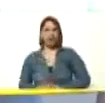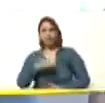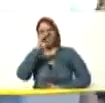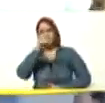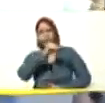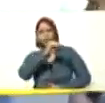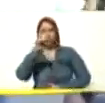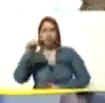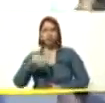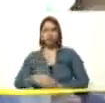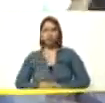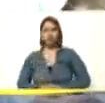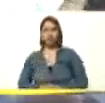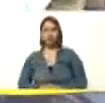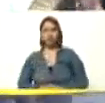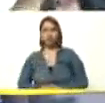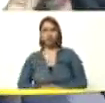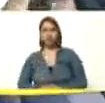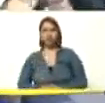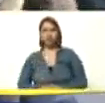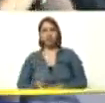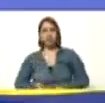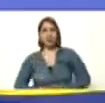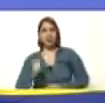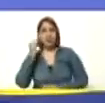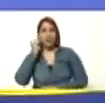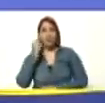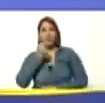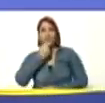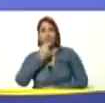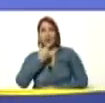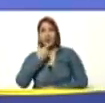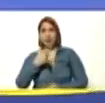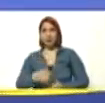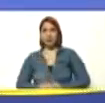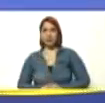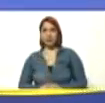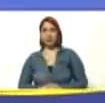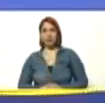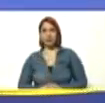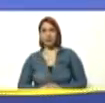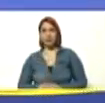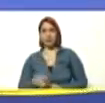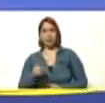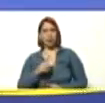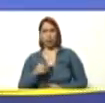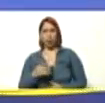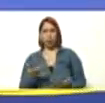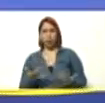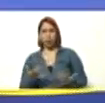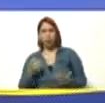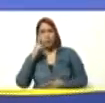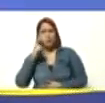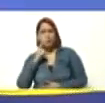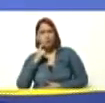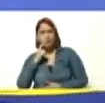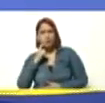bendiga. Estas hijas bellas. ¿Y no vas a salir para el varón?